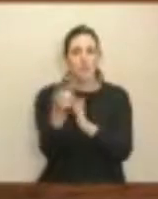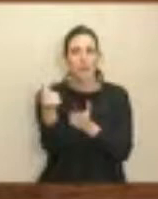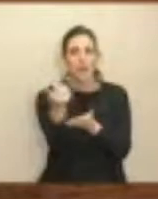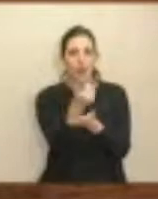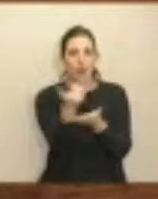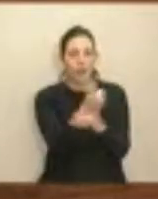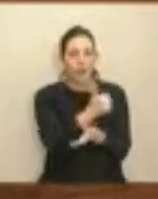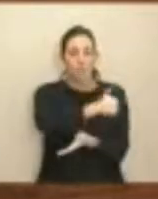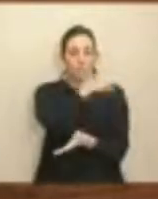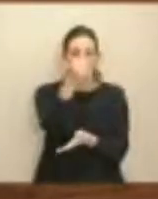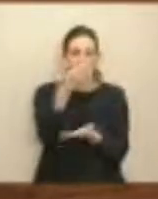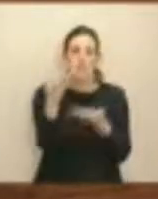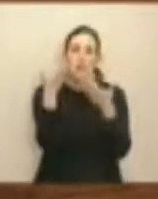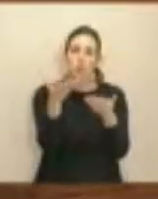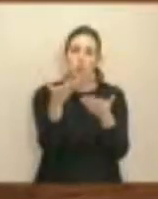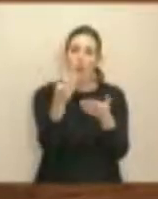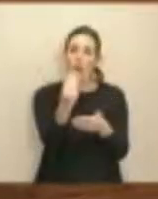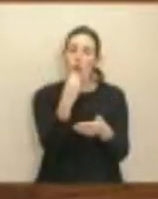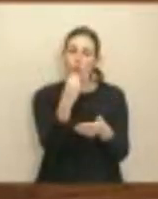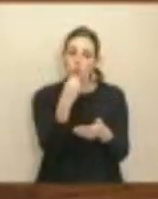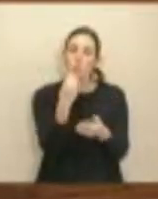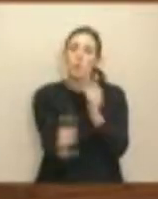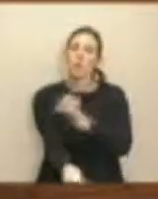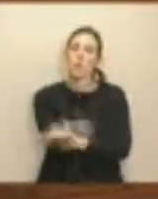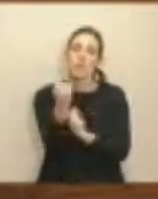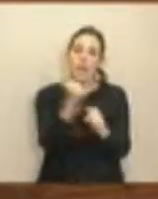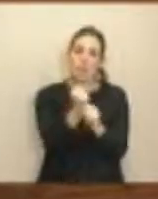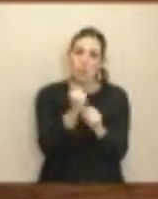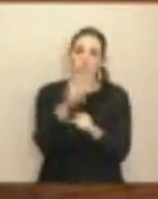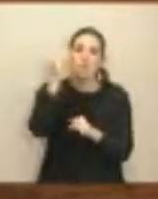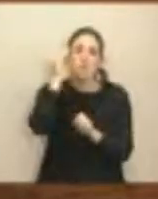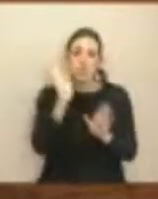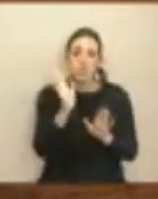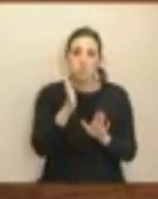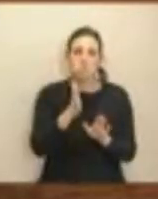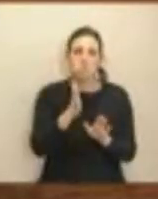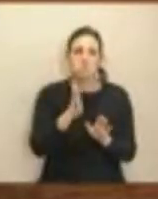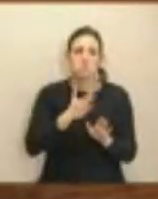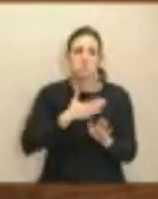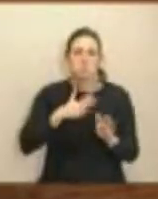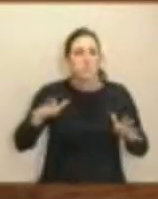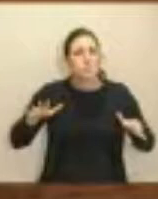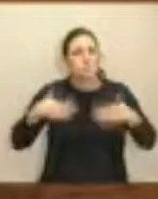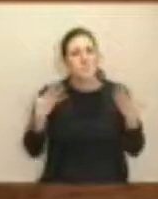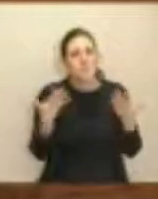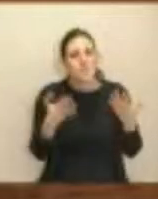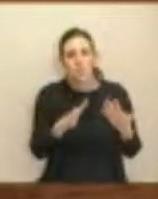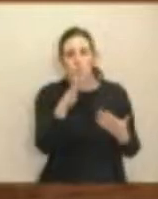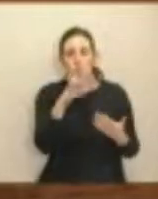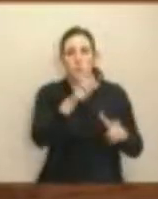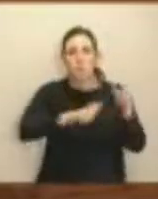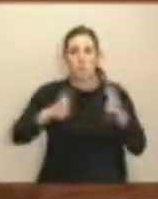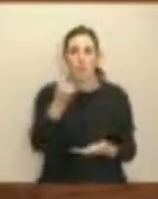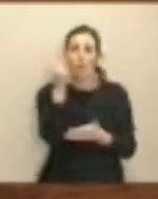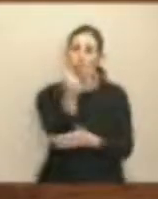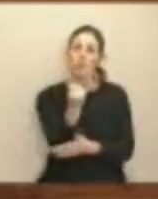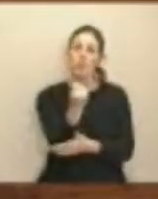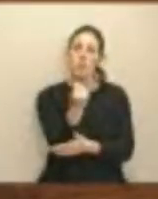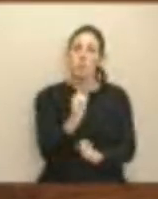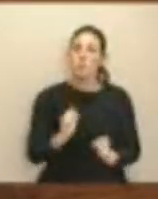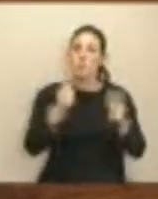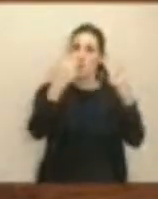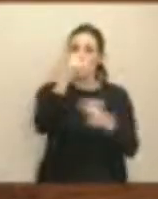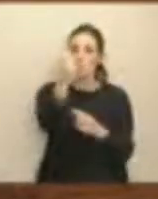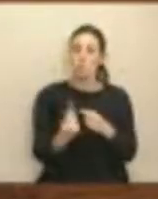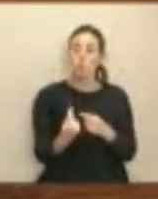ahí, dinamiza el consumo y crea empleo. Y a mí me llama la atención que quienes apoyaron el primer presupuesto, que no